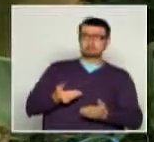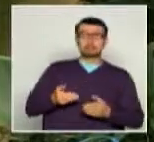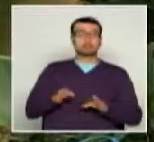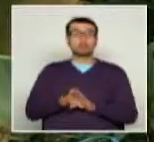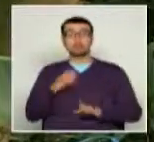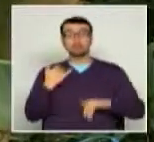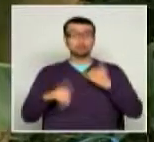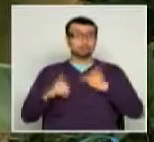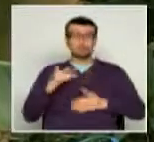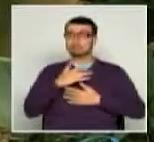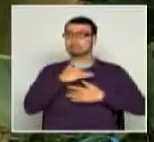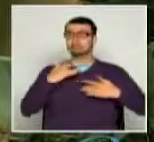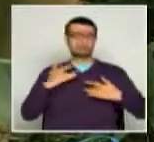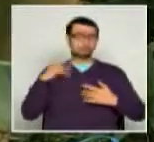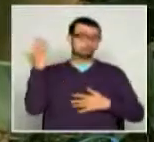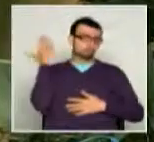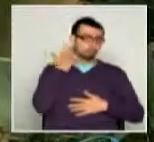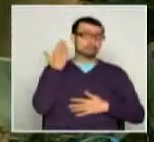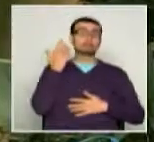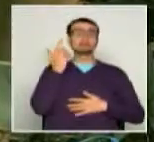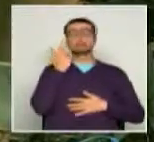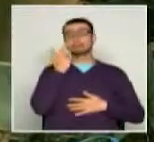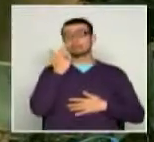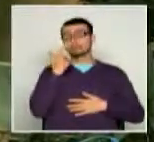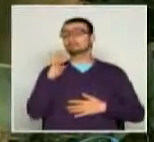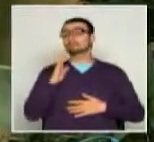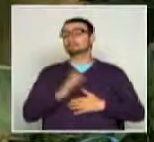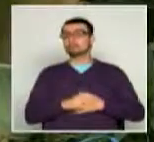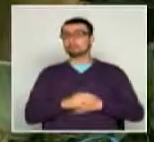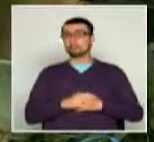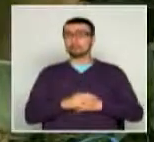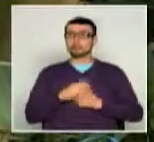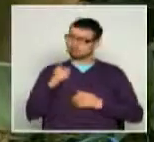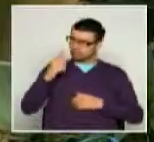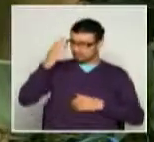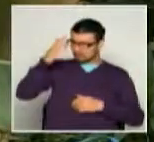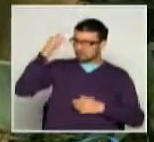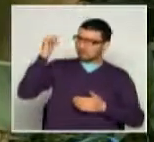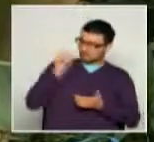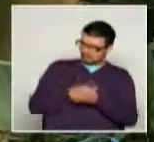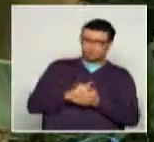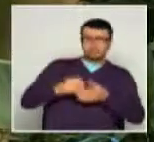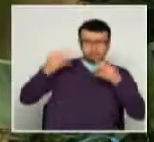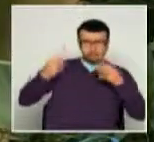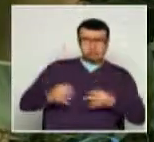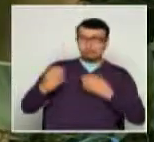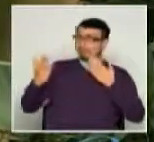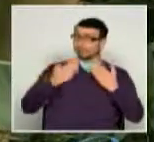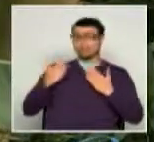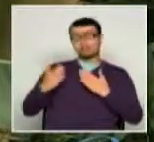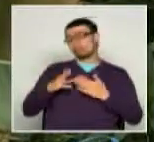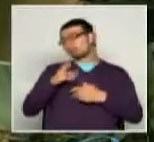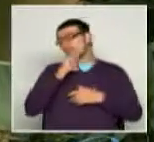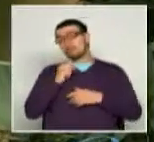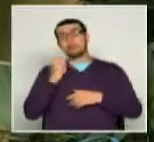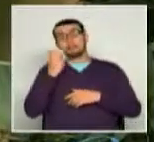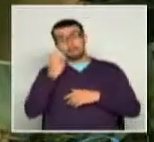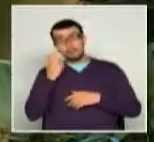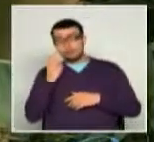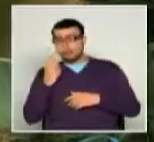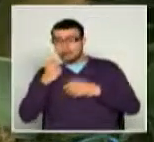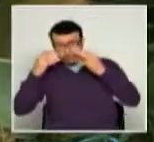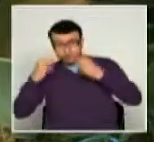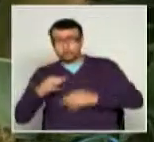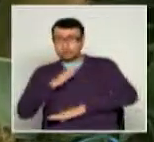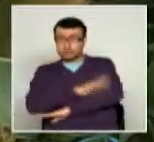con su salud, están jugando con la credibilidad, y eso no es honesto. Por